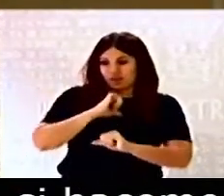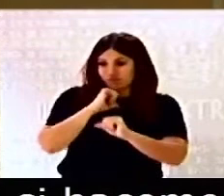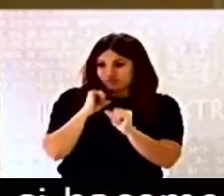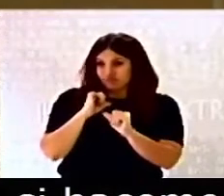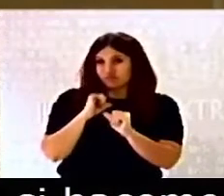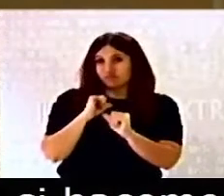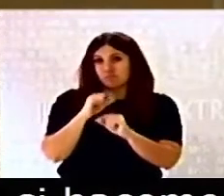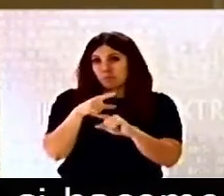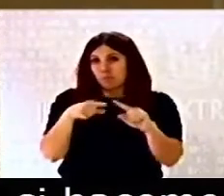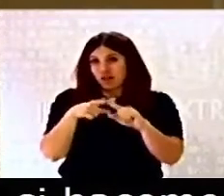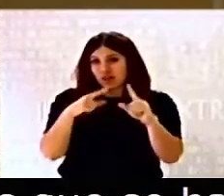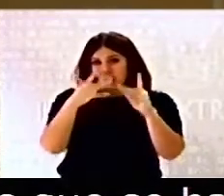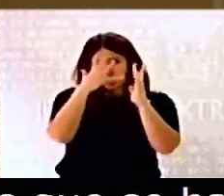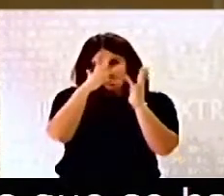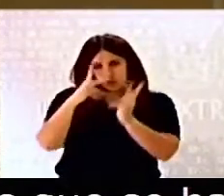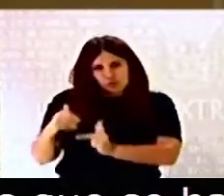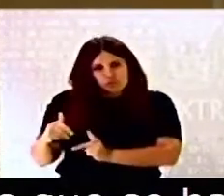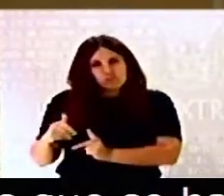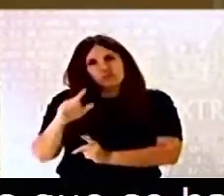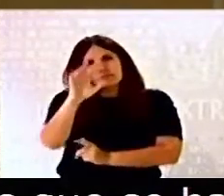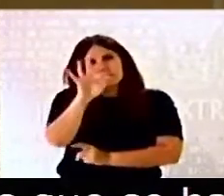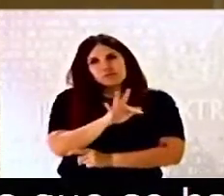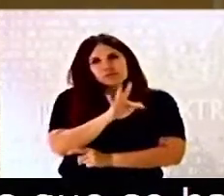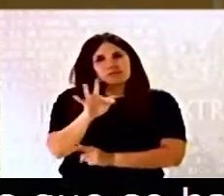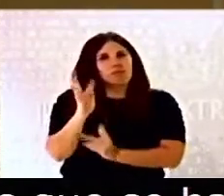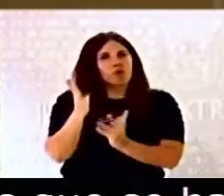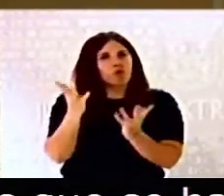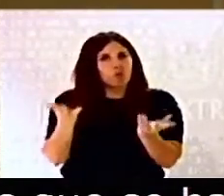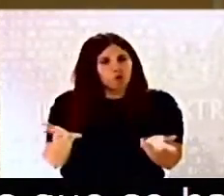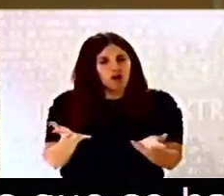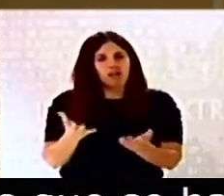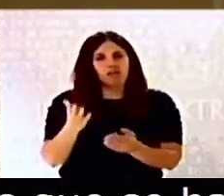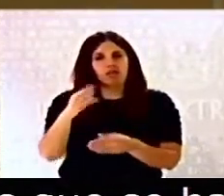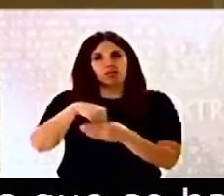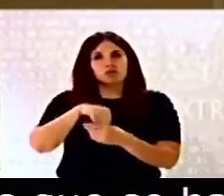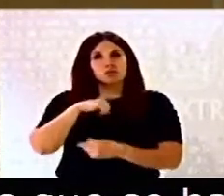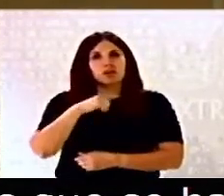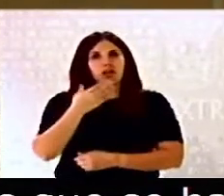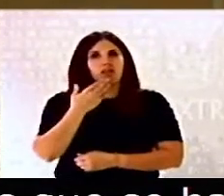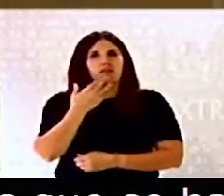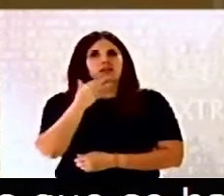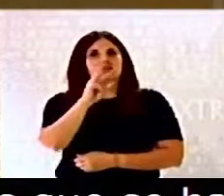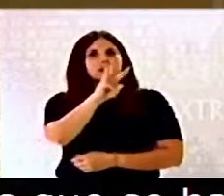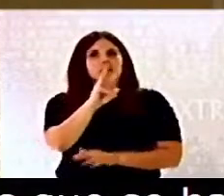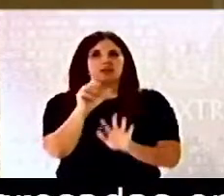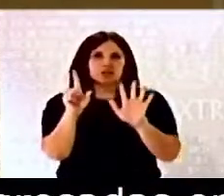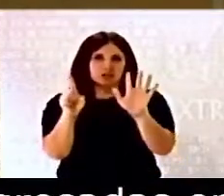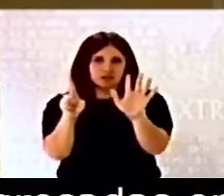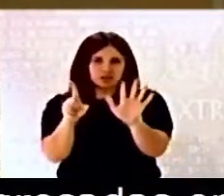media de las personas ingresadas en nuestros hospitales es de 36 años.